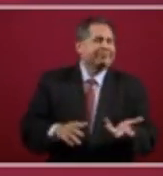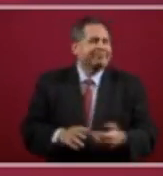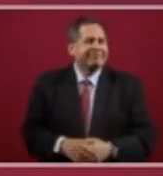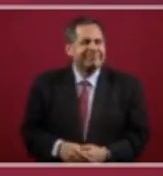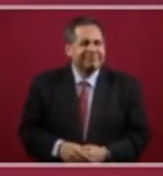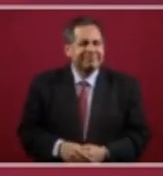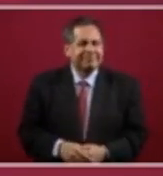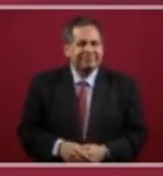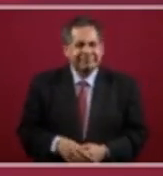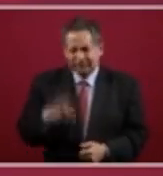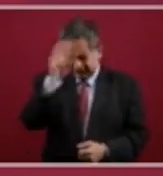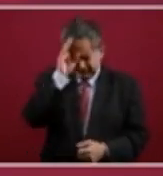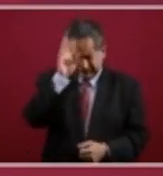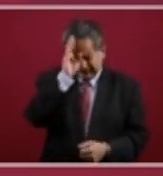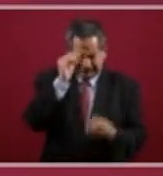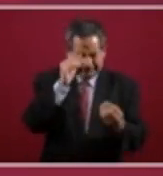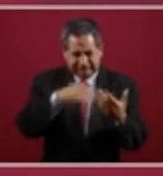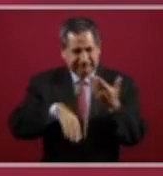Un exceso.